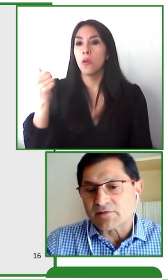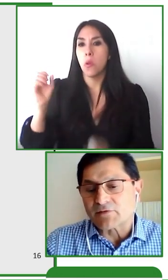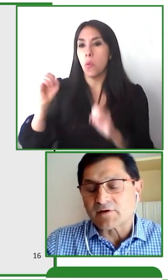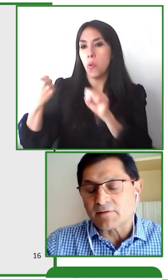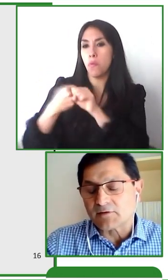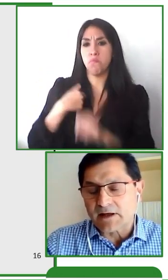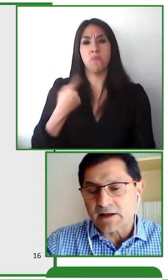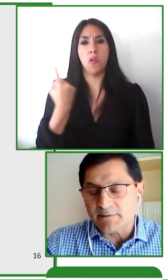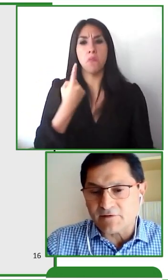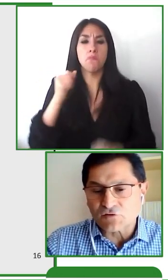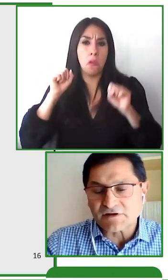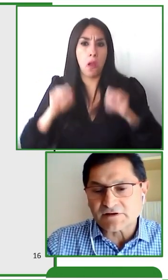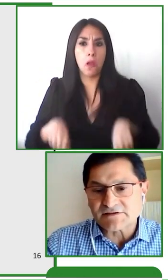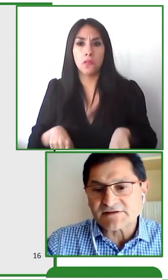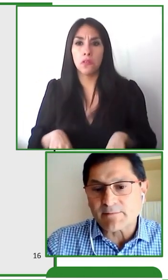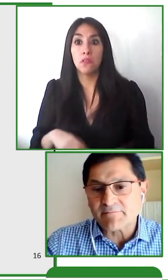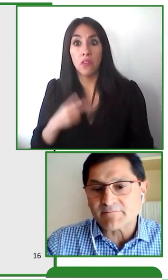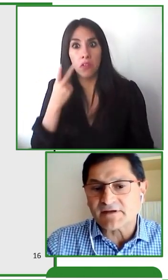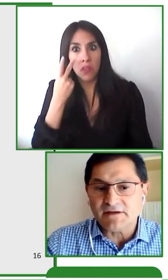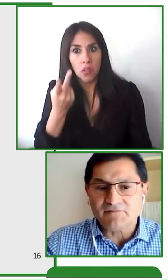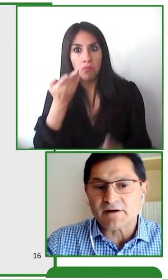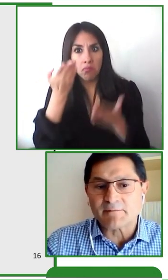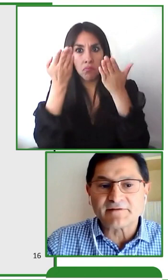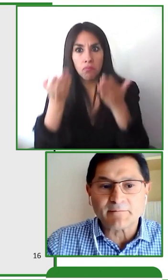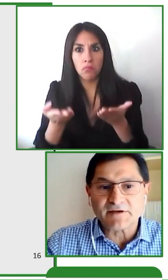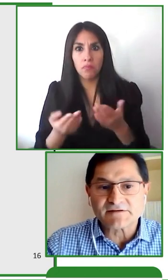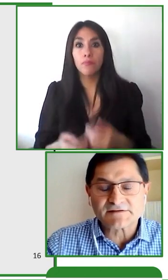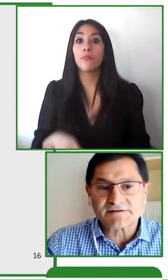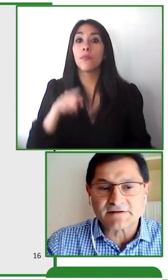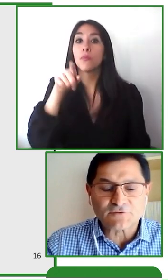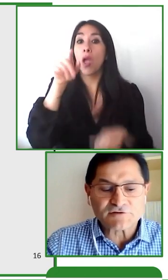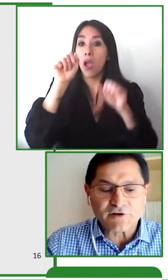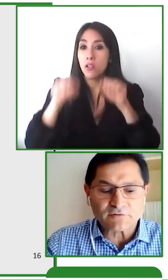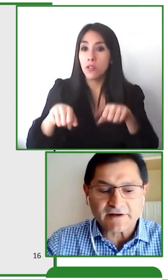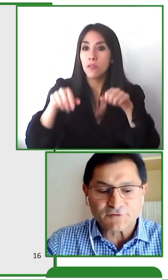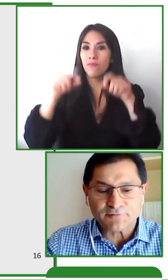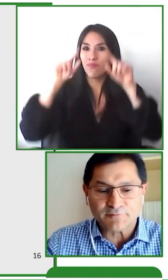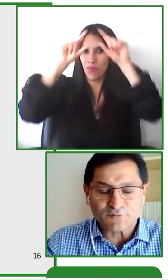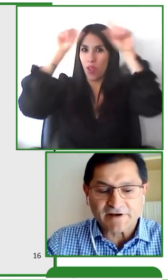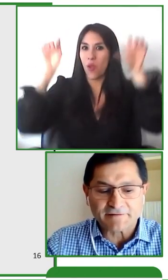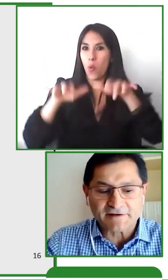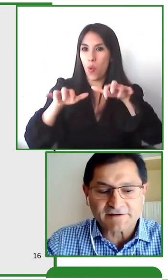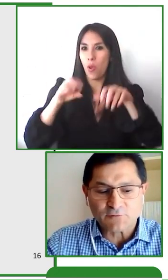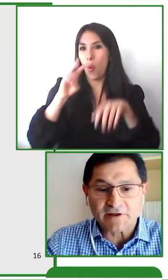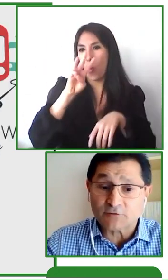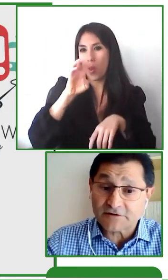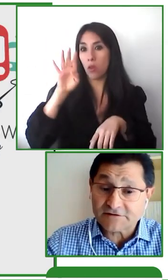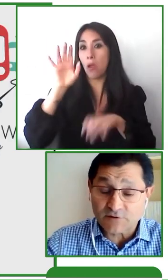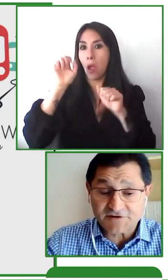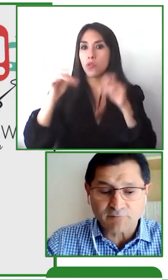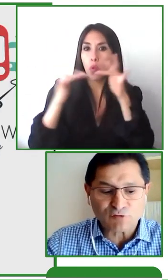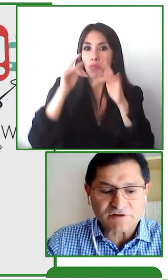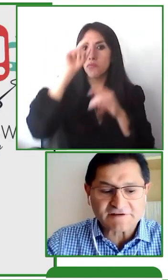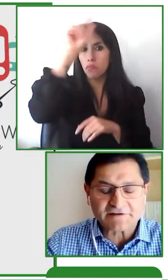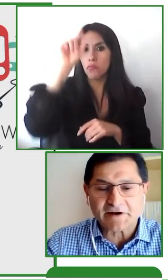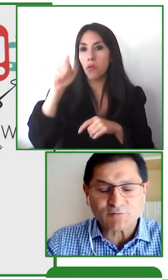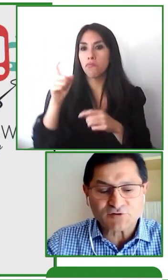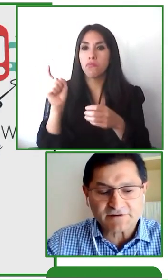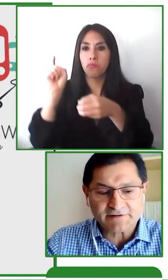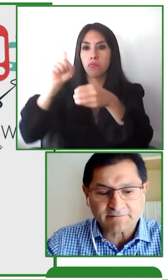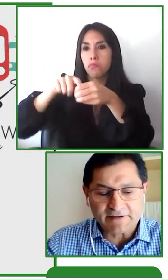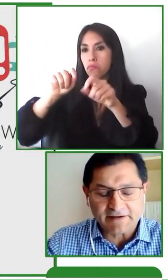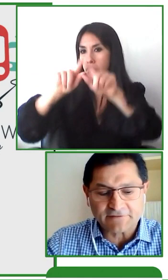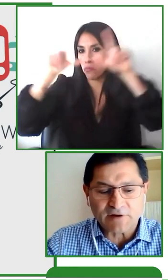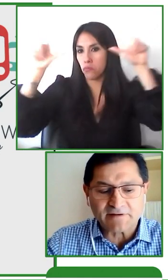encontrarán información adicional y vídeos del sistema y finalmente mis datos de contacto. Muchas gracias. Cualquier cuestión, pues lo